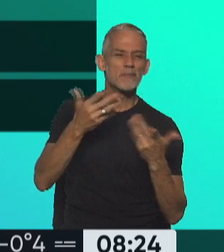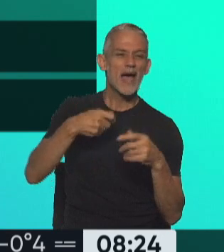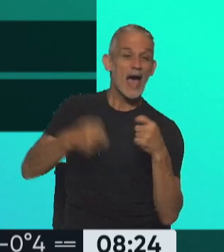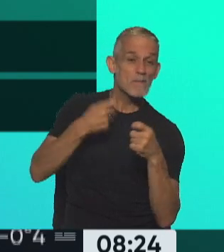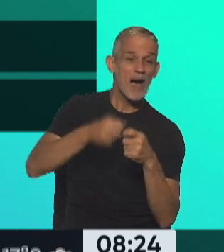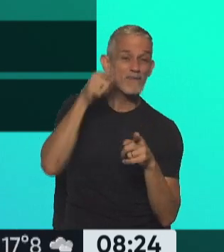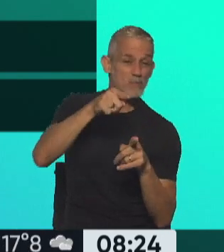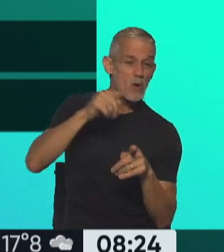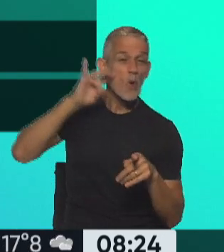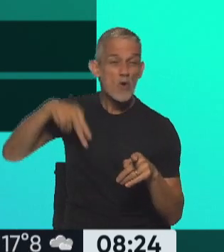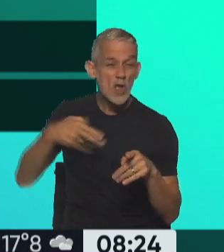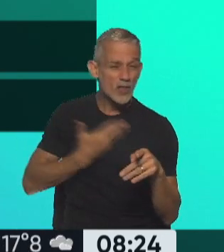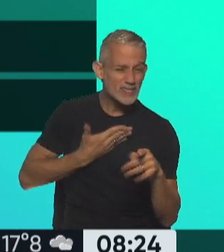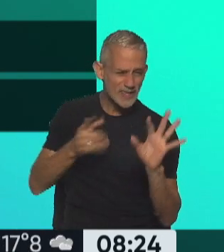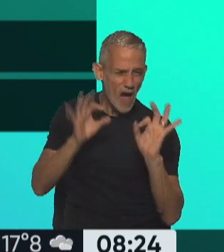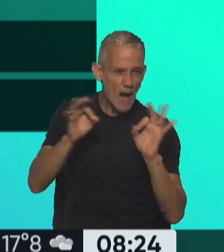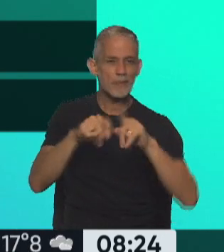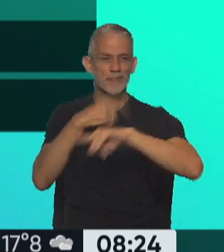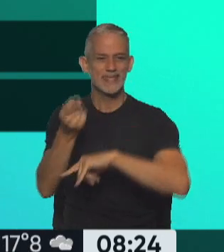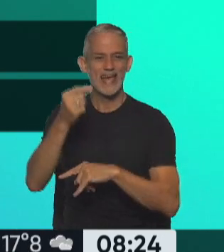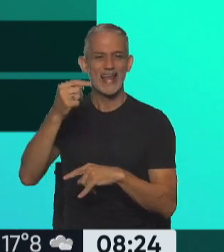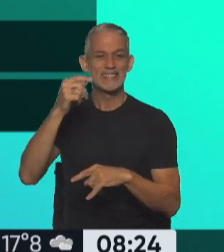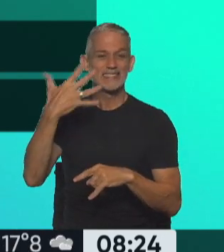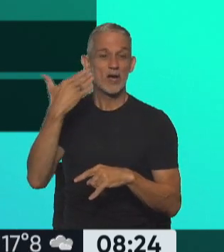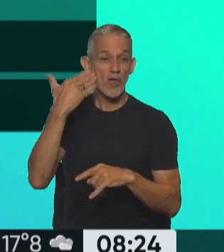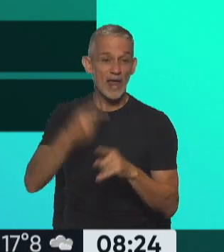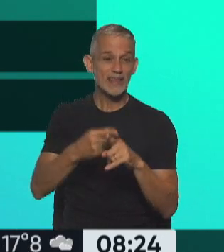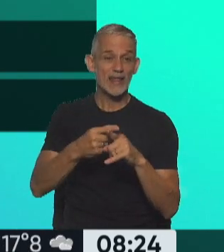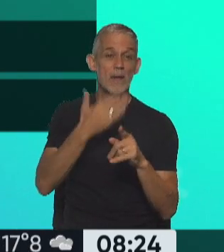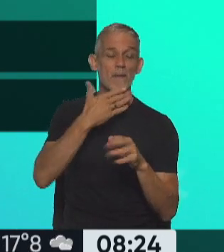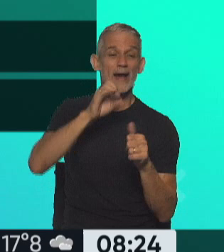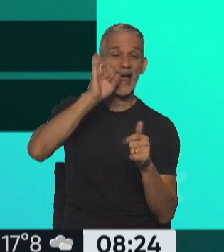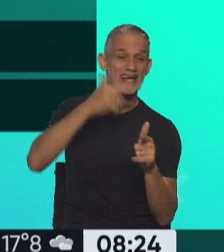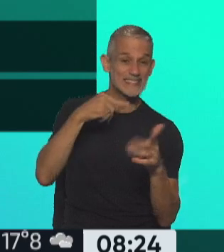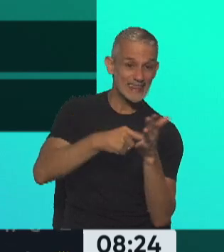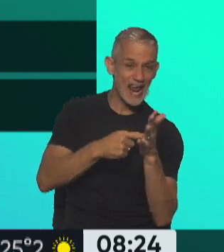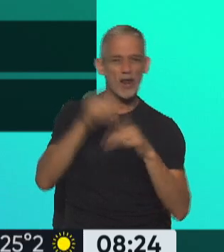20 horas y a las 17 Barraca Central con Godoy Cruz de Mendoza, la primera fecha de la Copa de la Liga, señores.